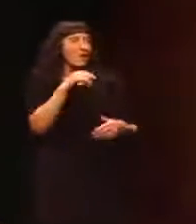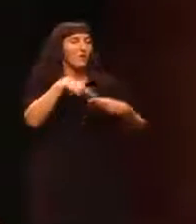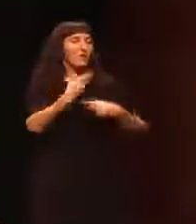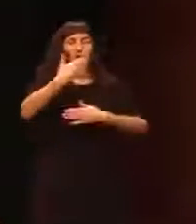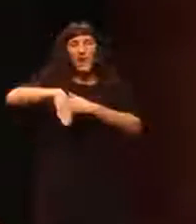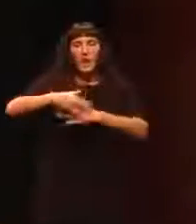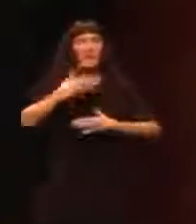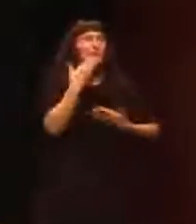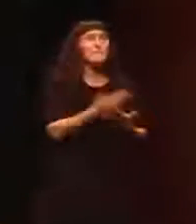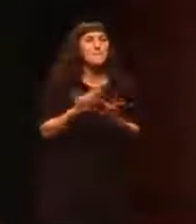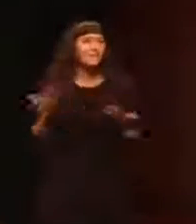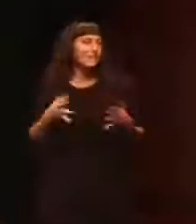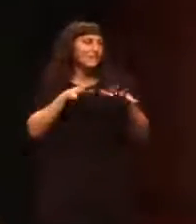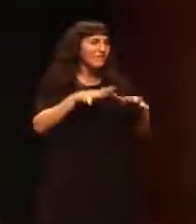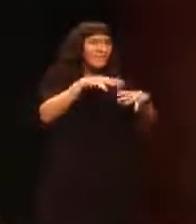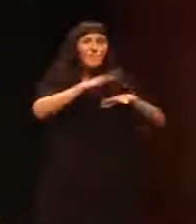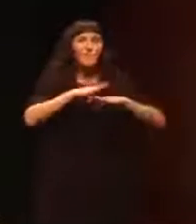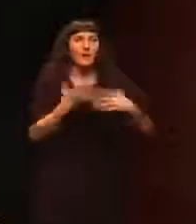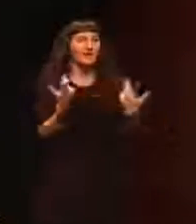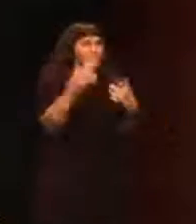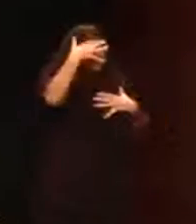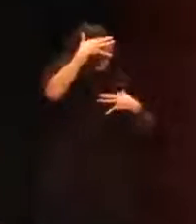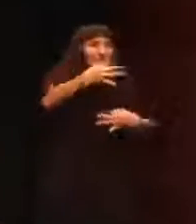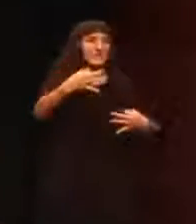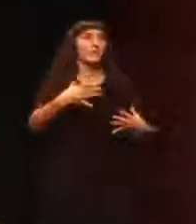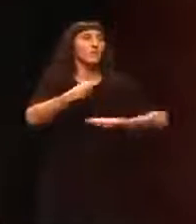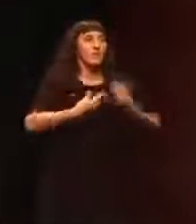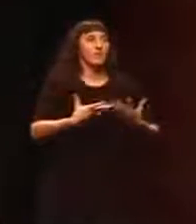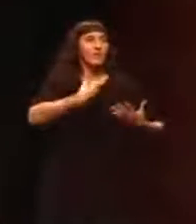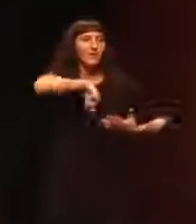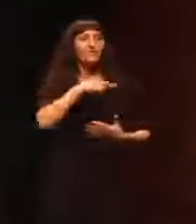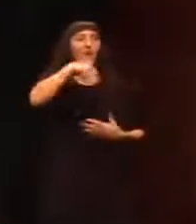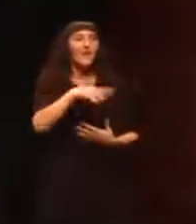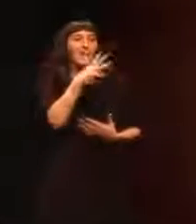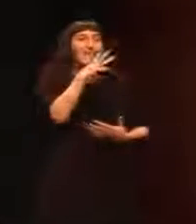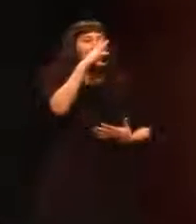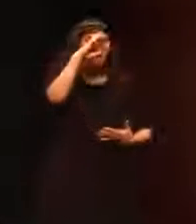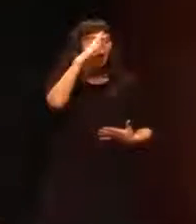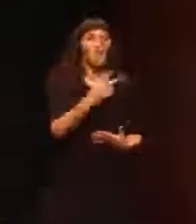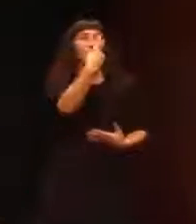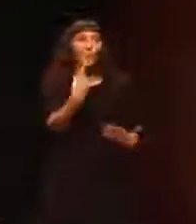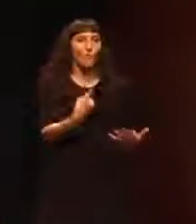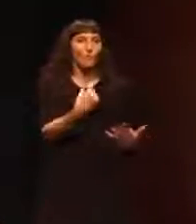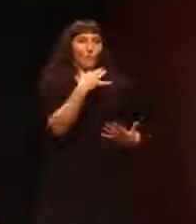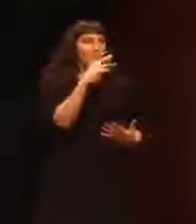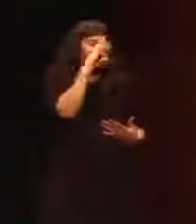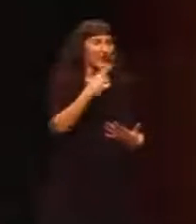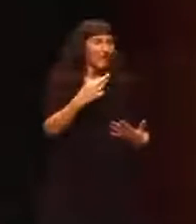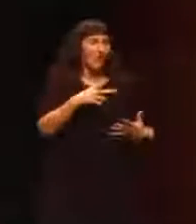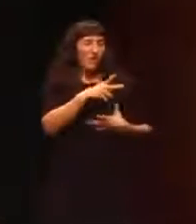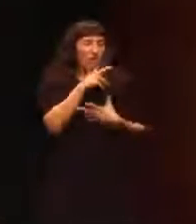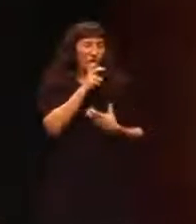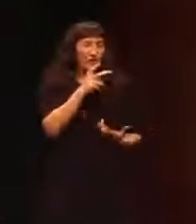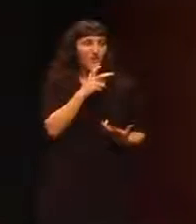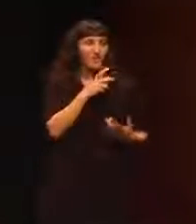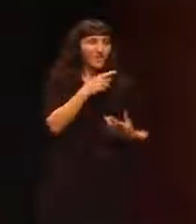reivindicar simplemente que las cosas se hicieran de acuerdo con el sentido común. Y ¿sabéis qué? Estamos aquí por una razón trágica de la que nos hemos convencido.